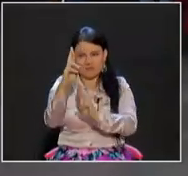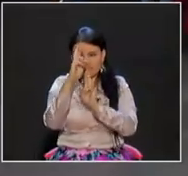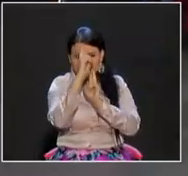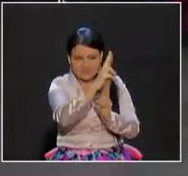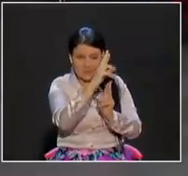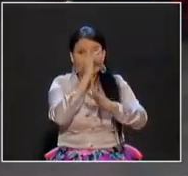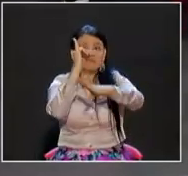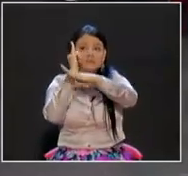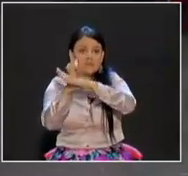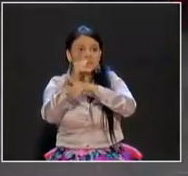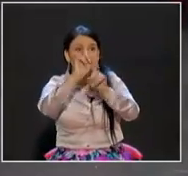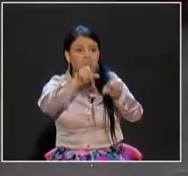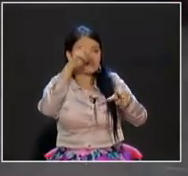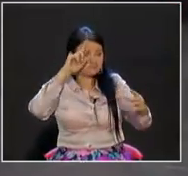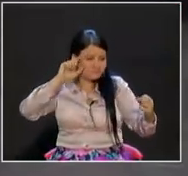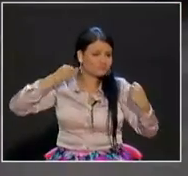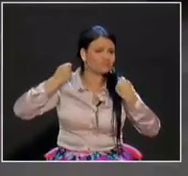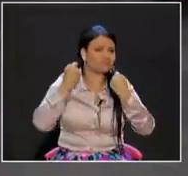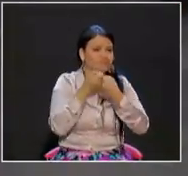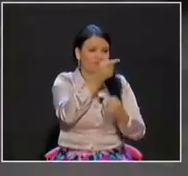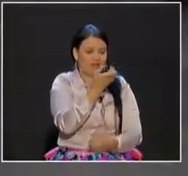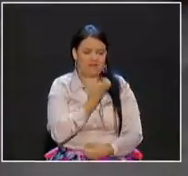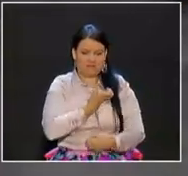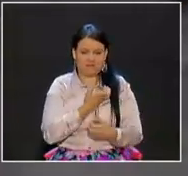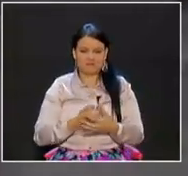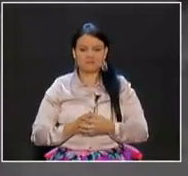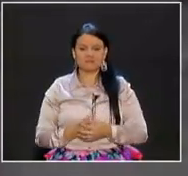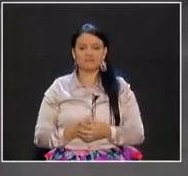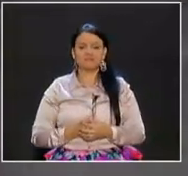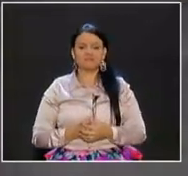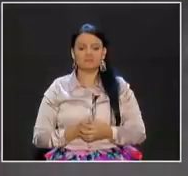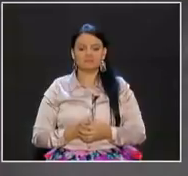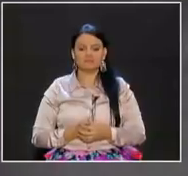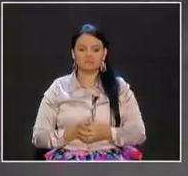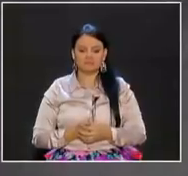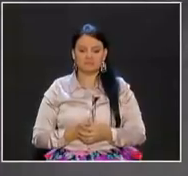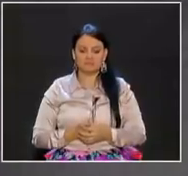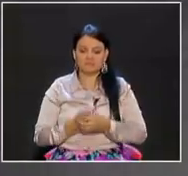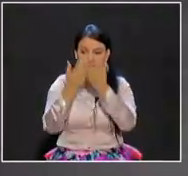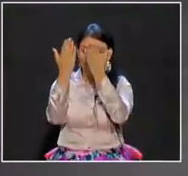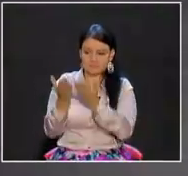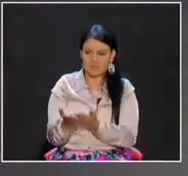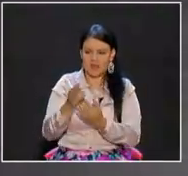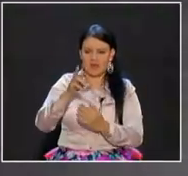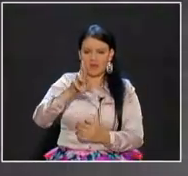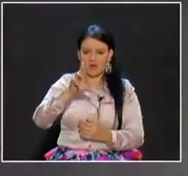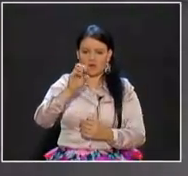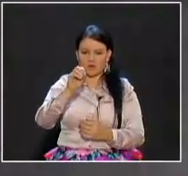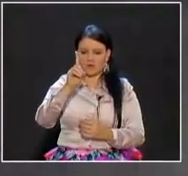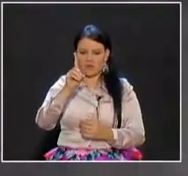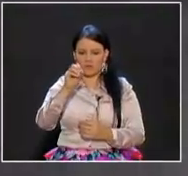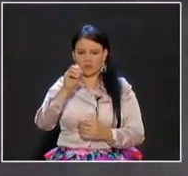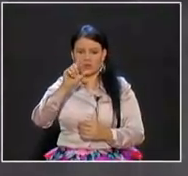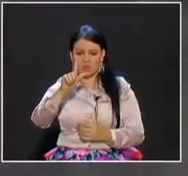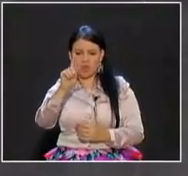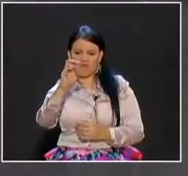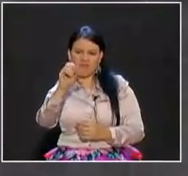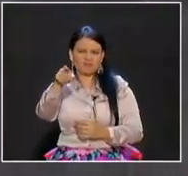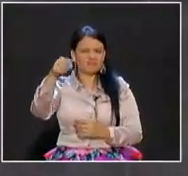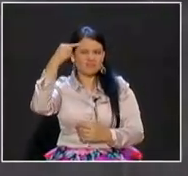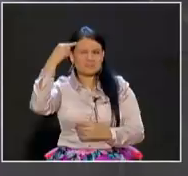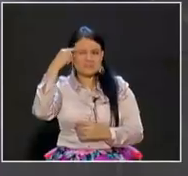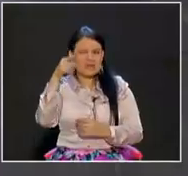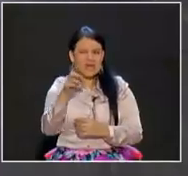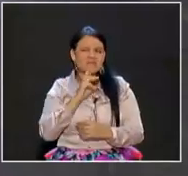y trabajando articuladamente con la alcaldía y rodolfo correa que tiene para decirle al candidato sobre su respuesta de